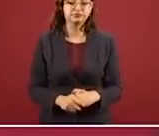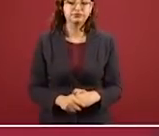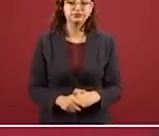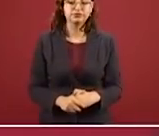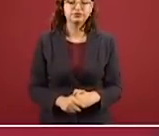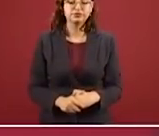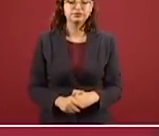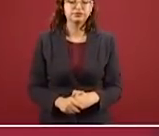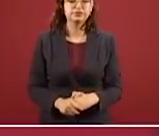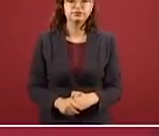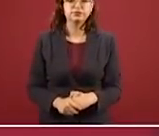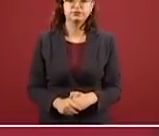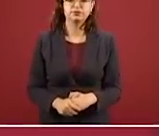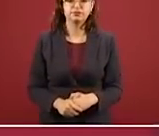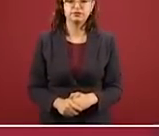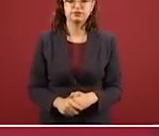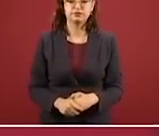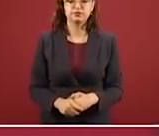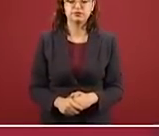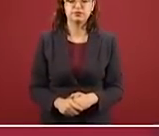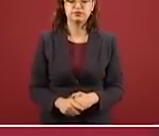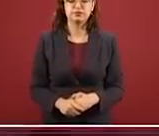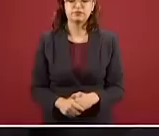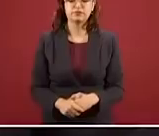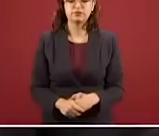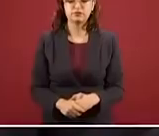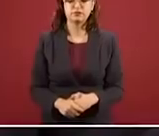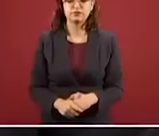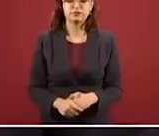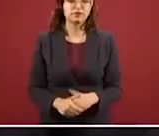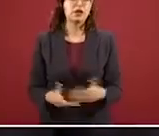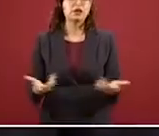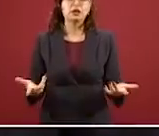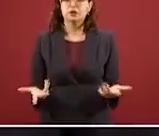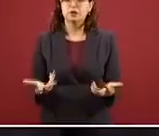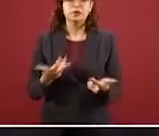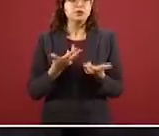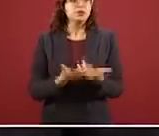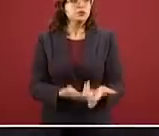y se tenía mucho.